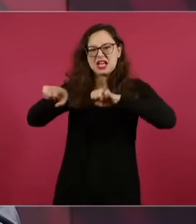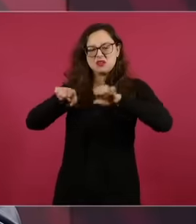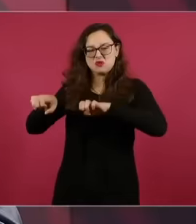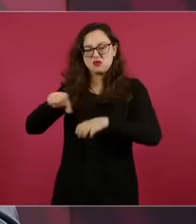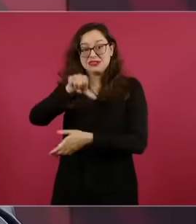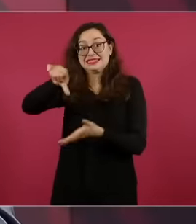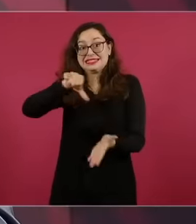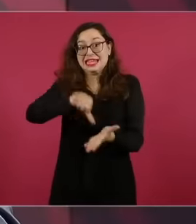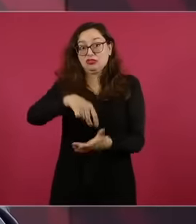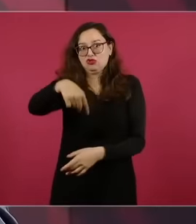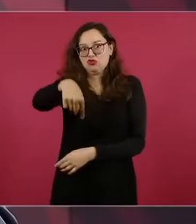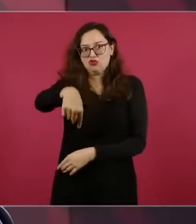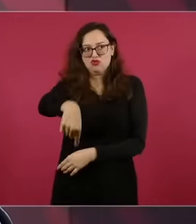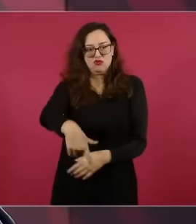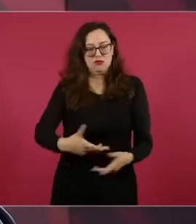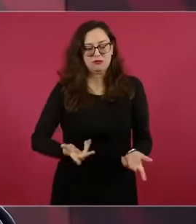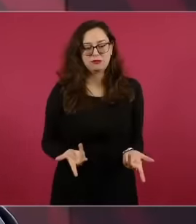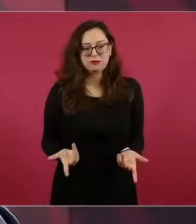Y